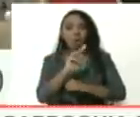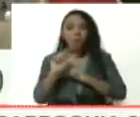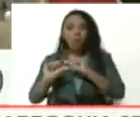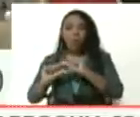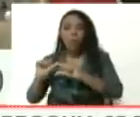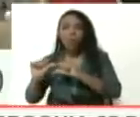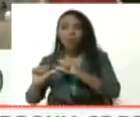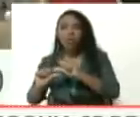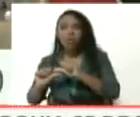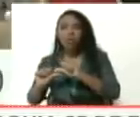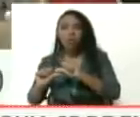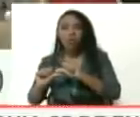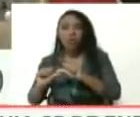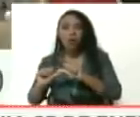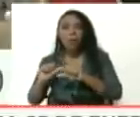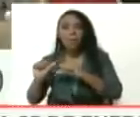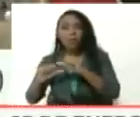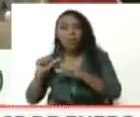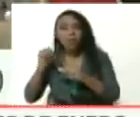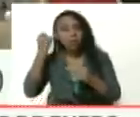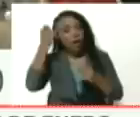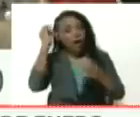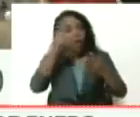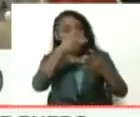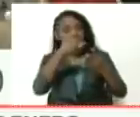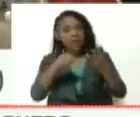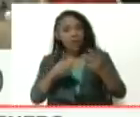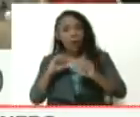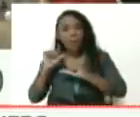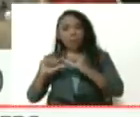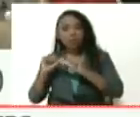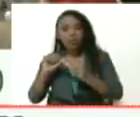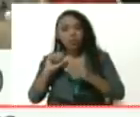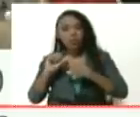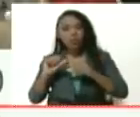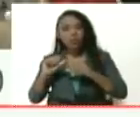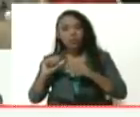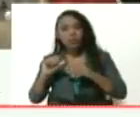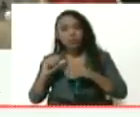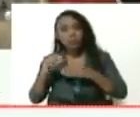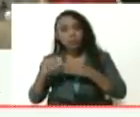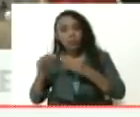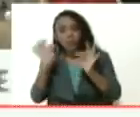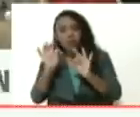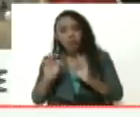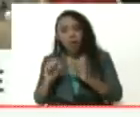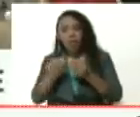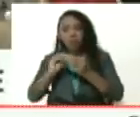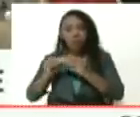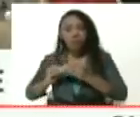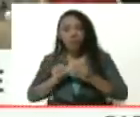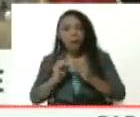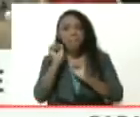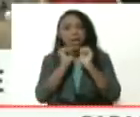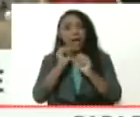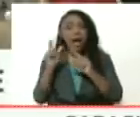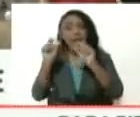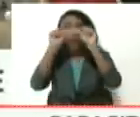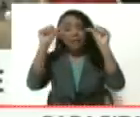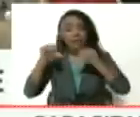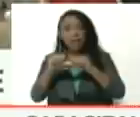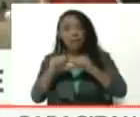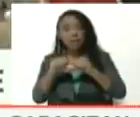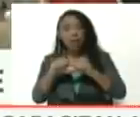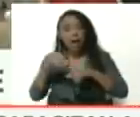procesos, el proceso de inventario y el proceso de producción de máquinas. El sistema electoral